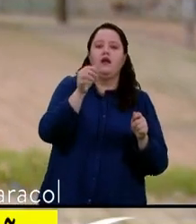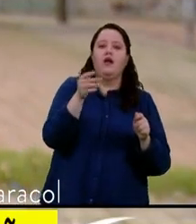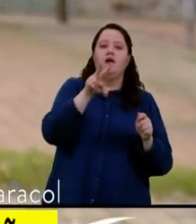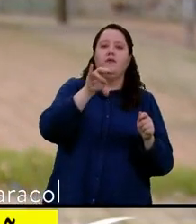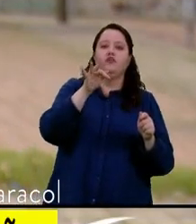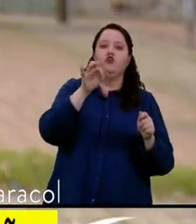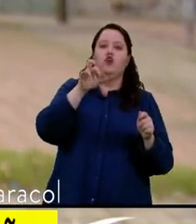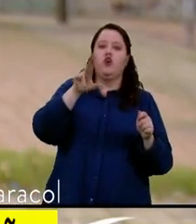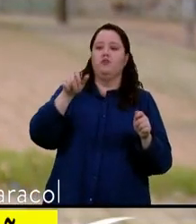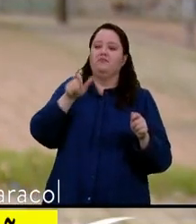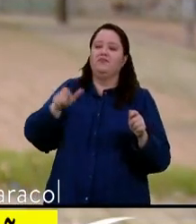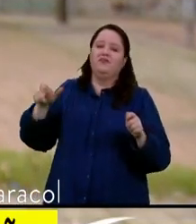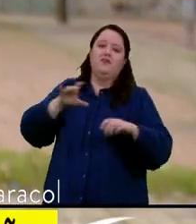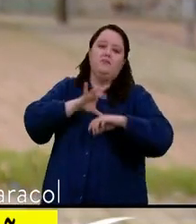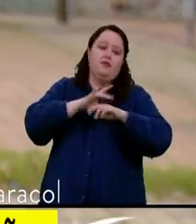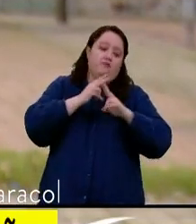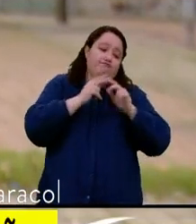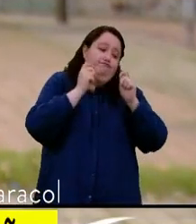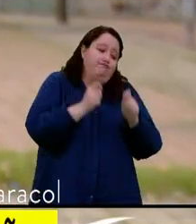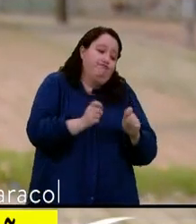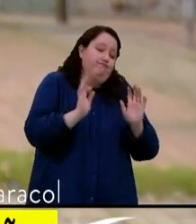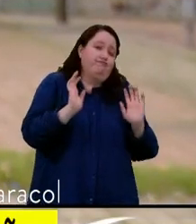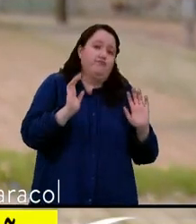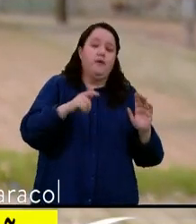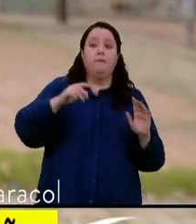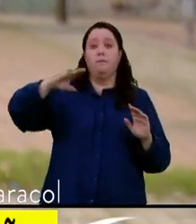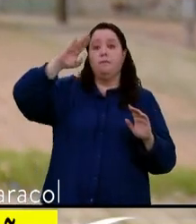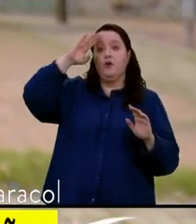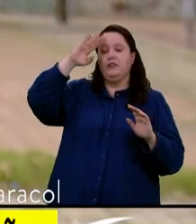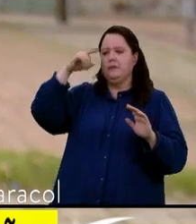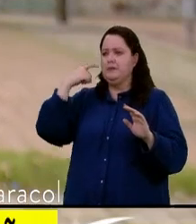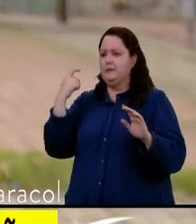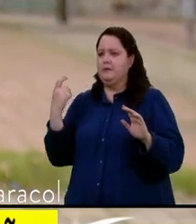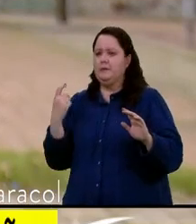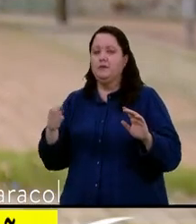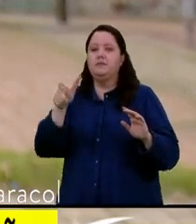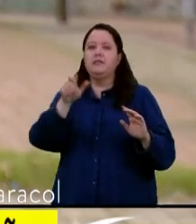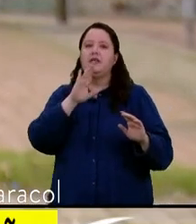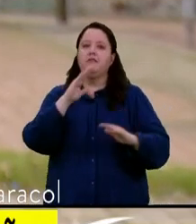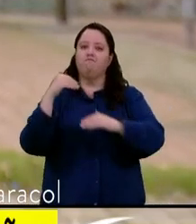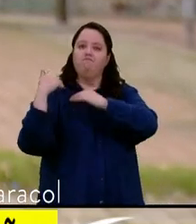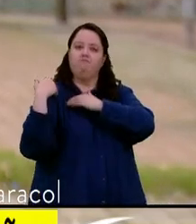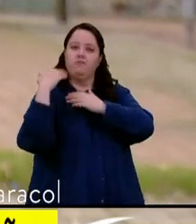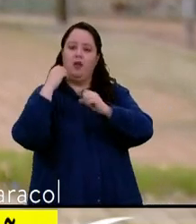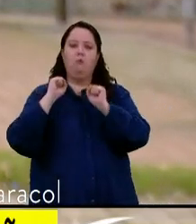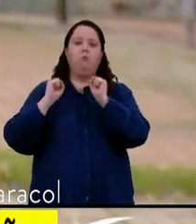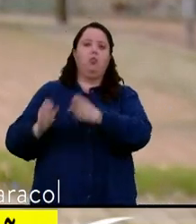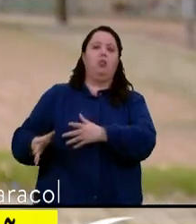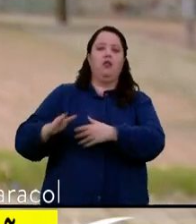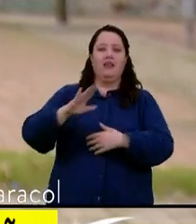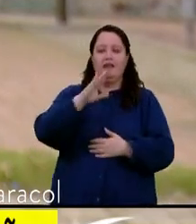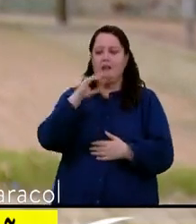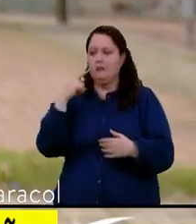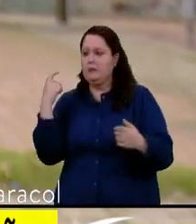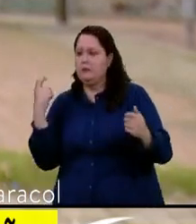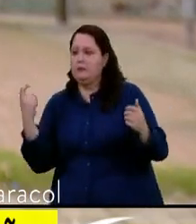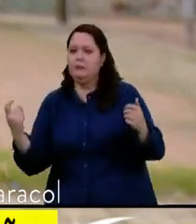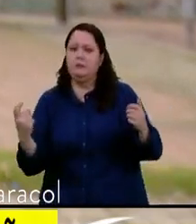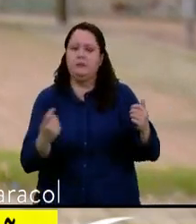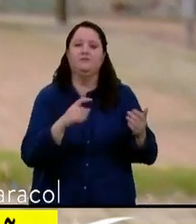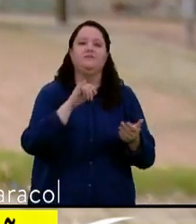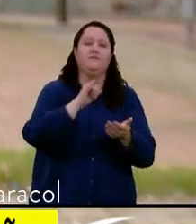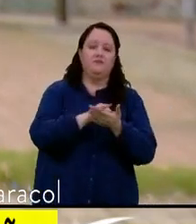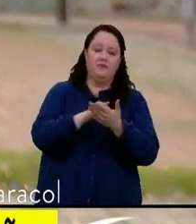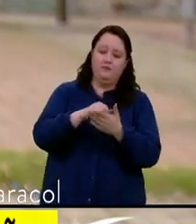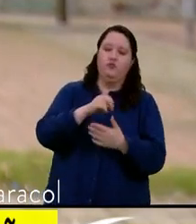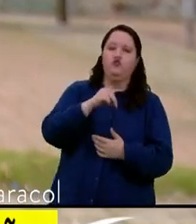cariño por parte del personal médico mientras la policía de Bogotá pues intenta dar con la persona responsable de abandonar esta menor de edad en